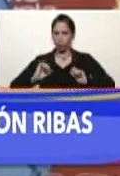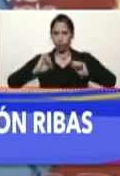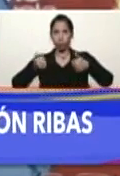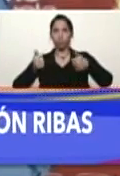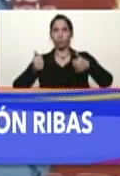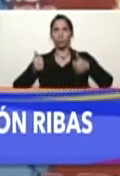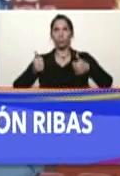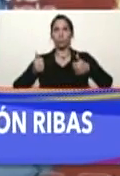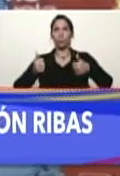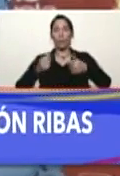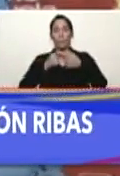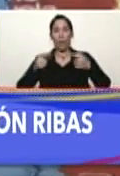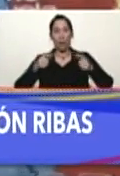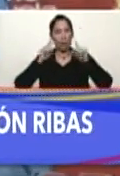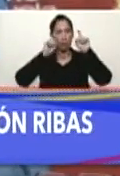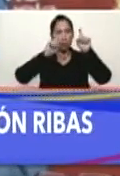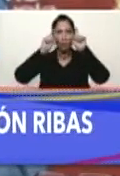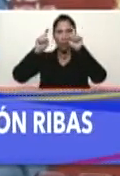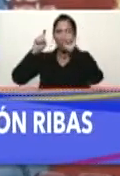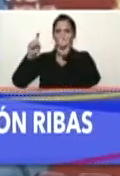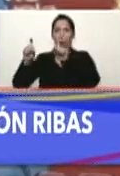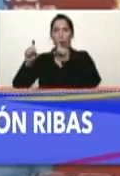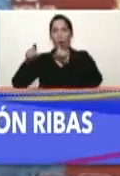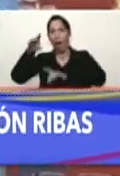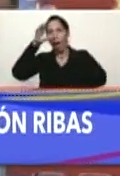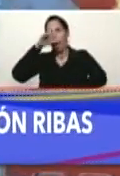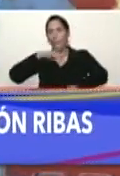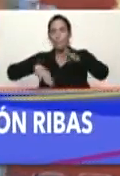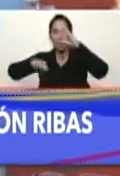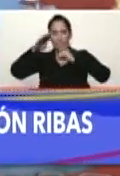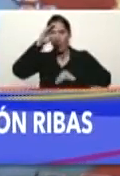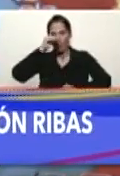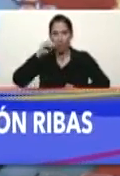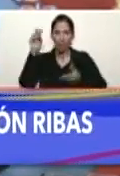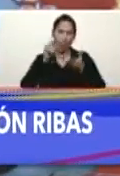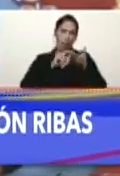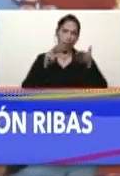para alfabetizar al país. La misión Robinson 1.